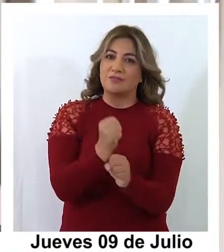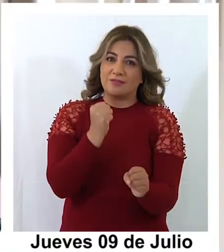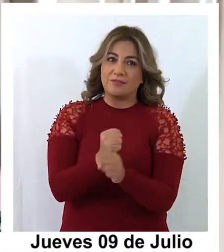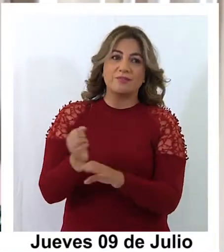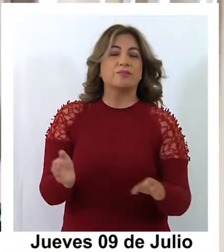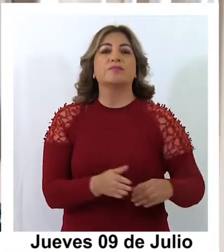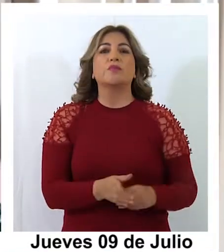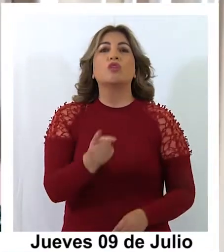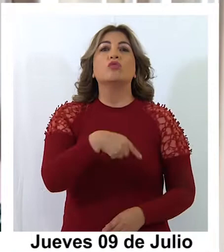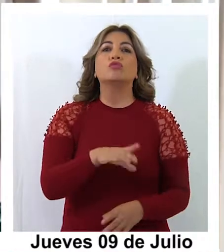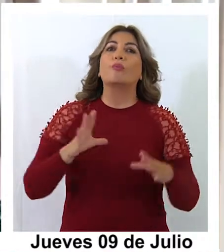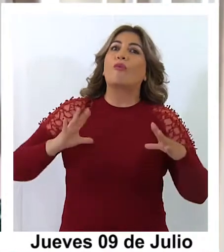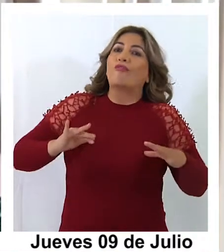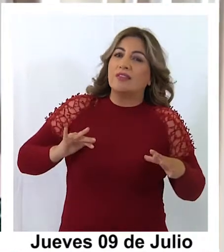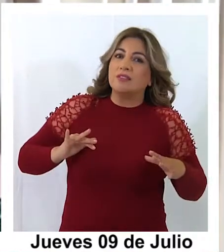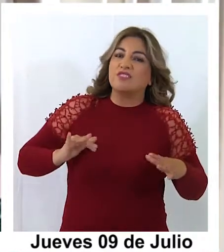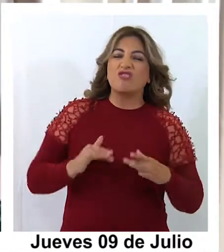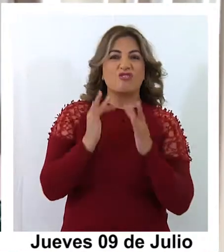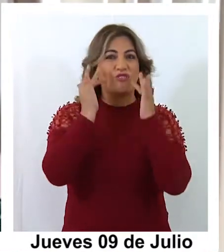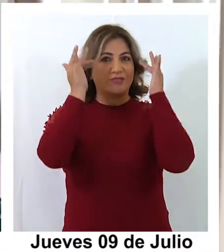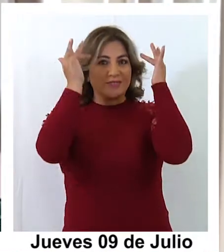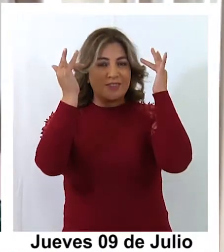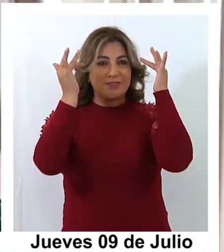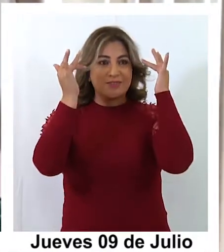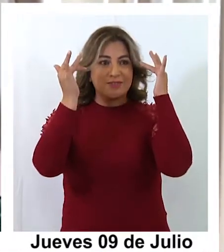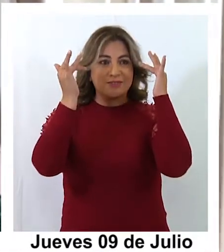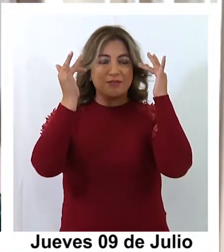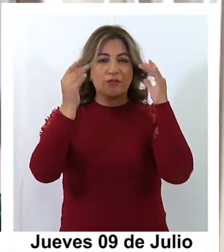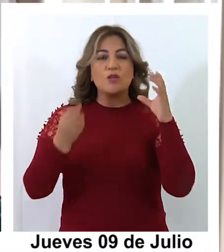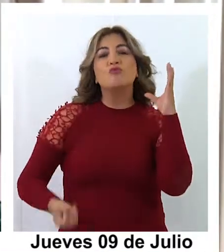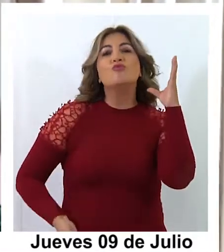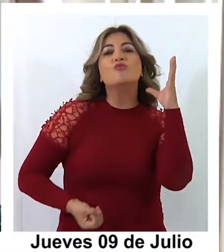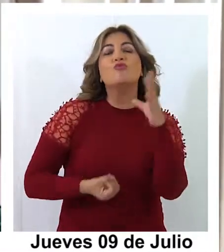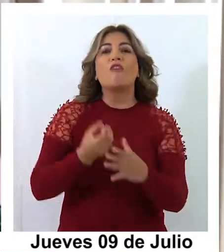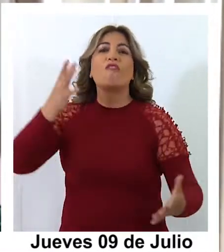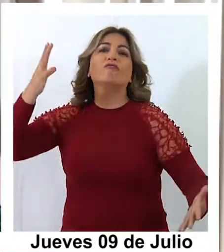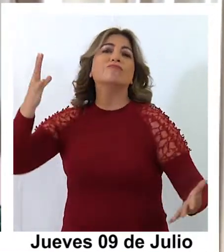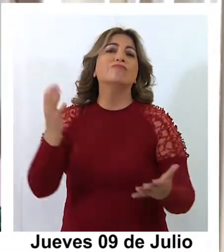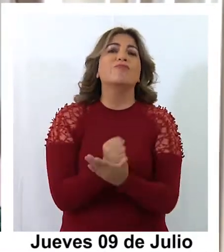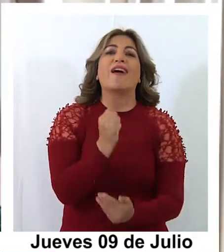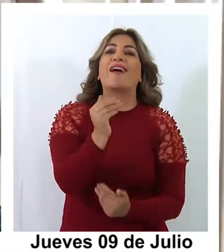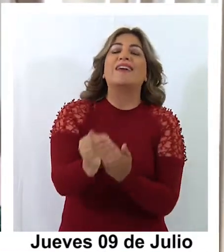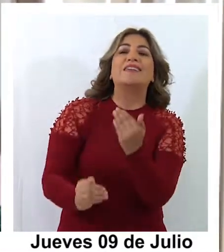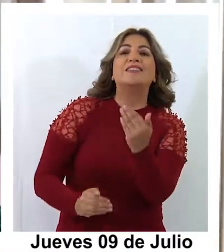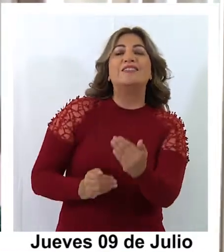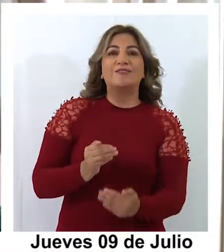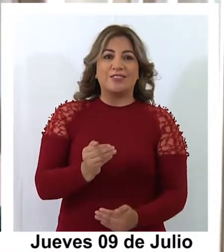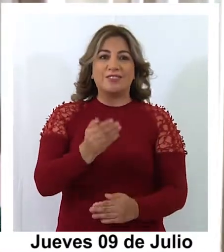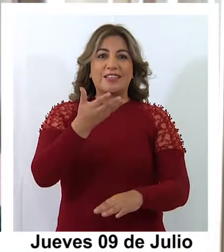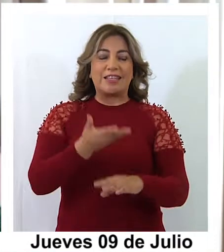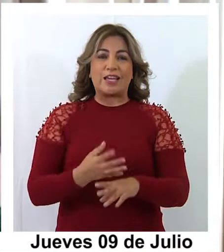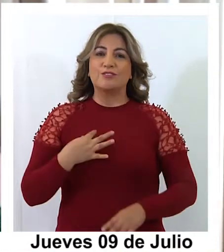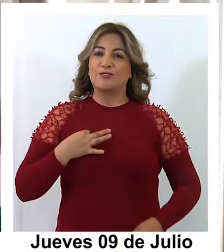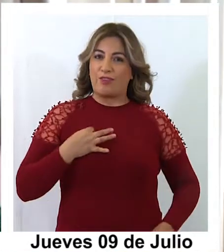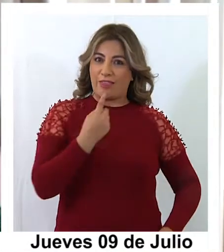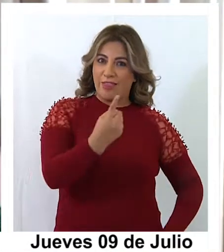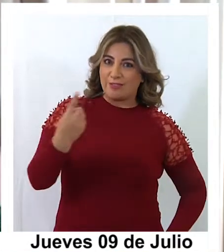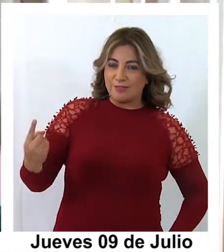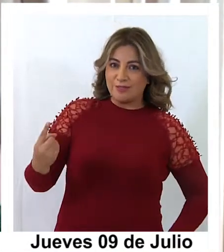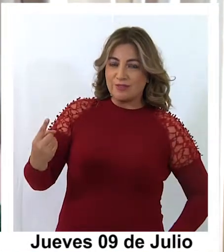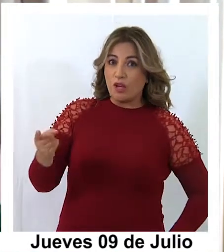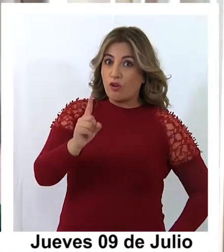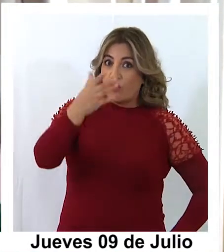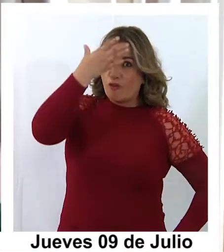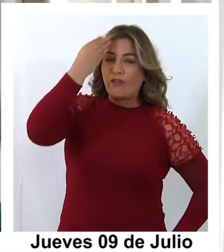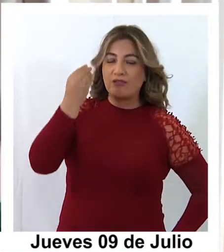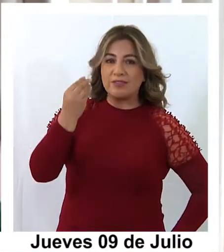Estamos felices, estamos contentos por este nuevo triunfo, este nuevo avance que ha conseguido la ciudadanía, porque no